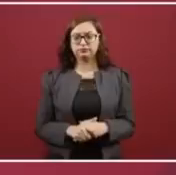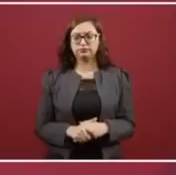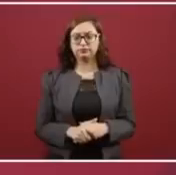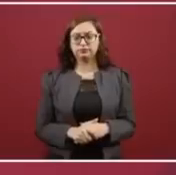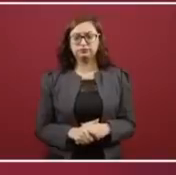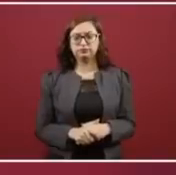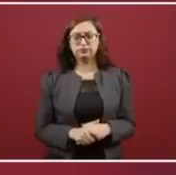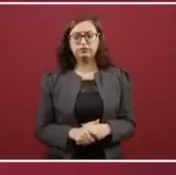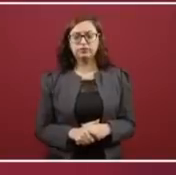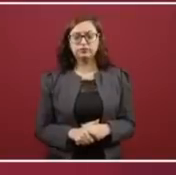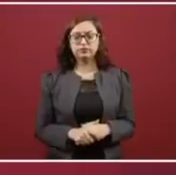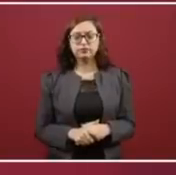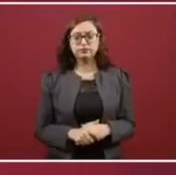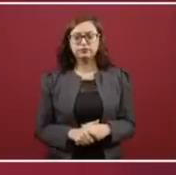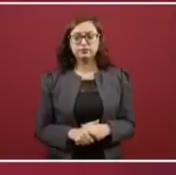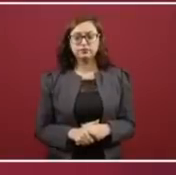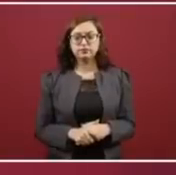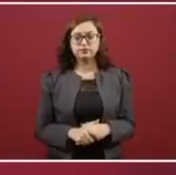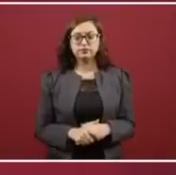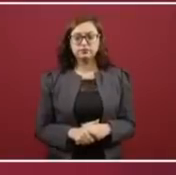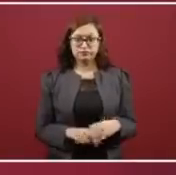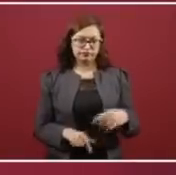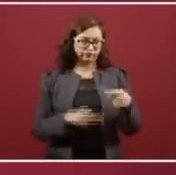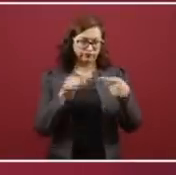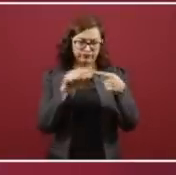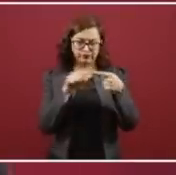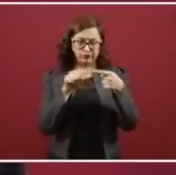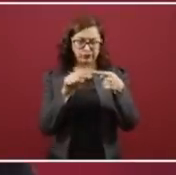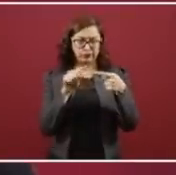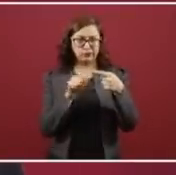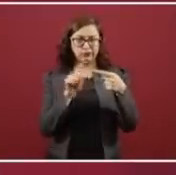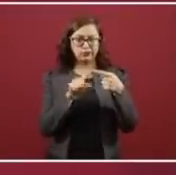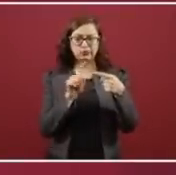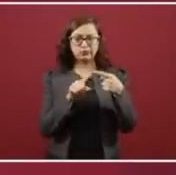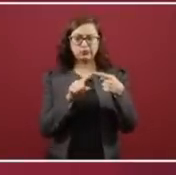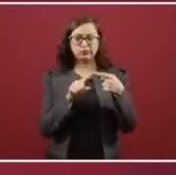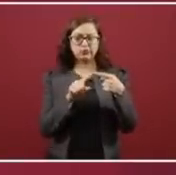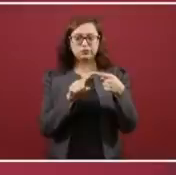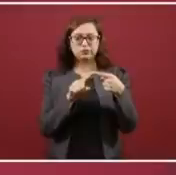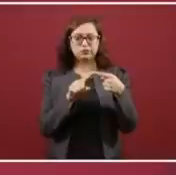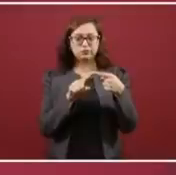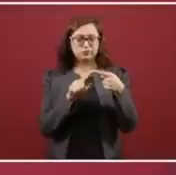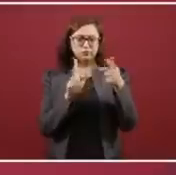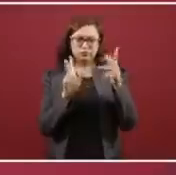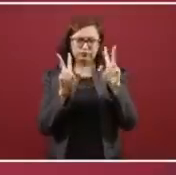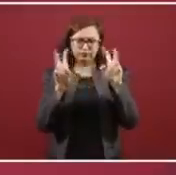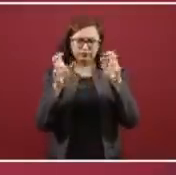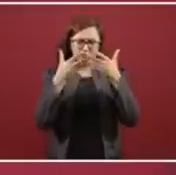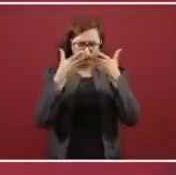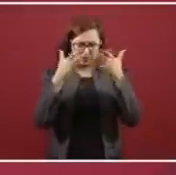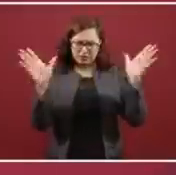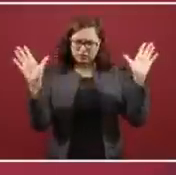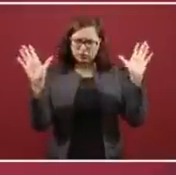es mejor decir triste abiertamente